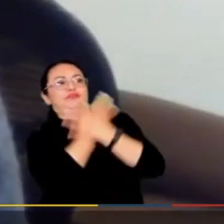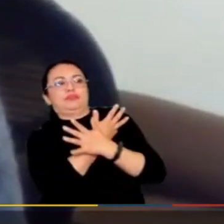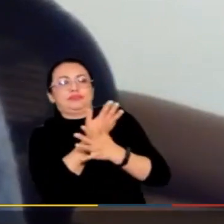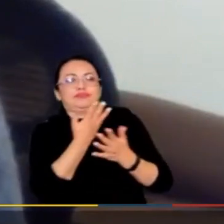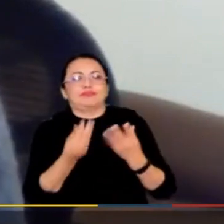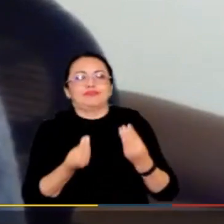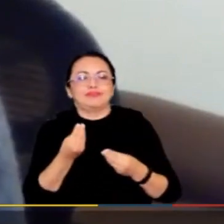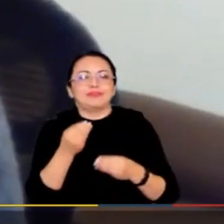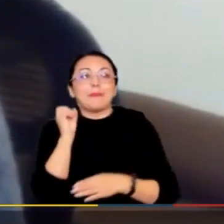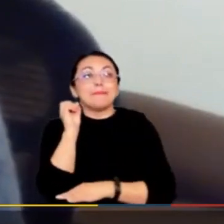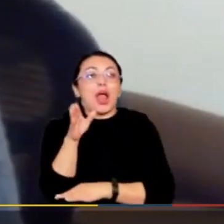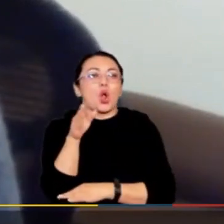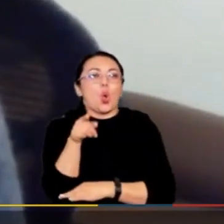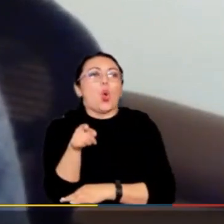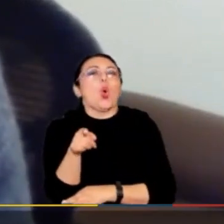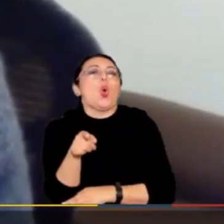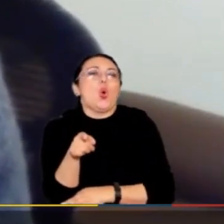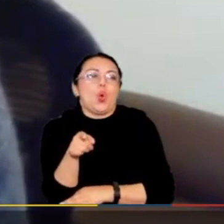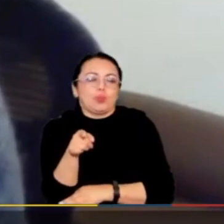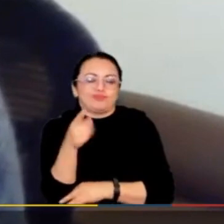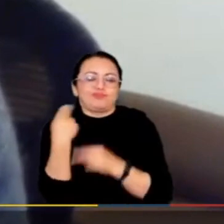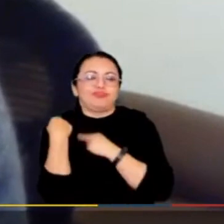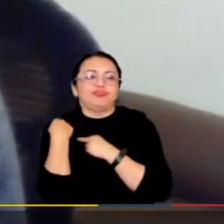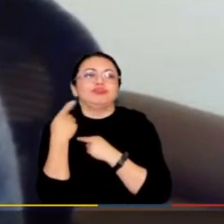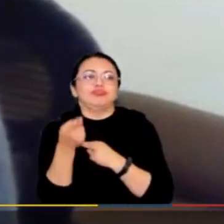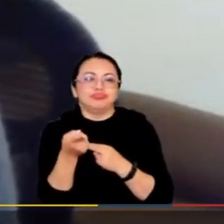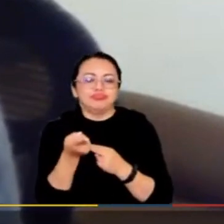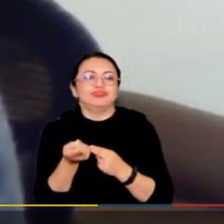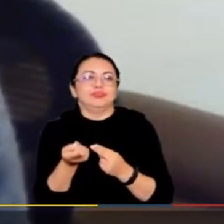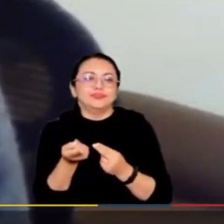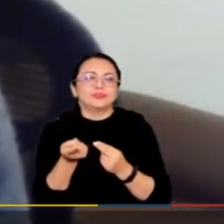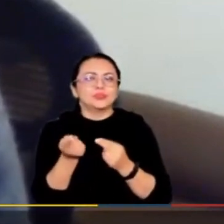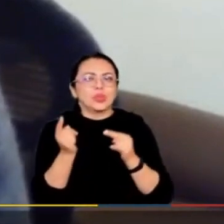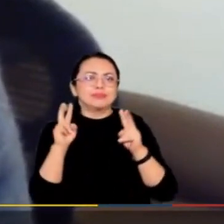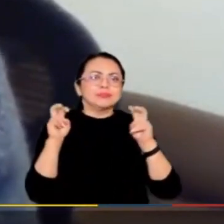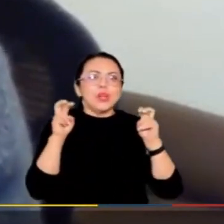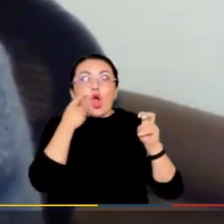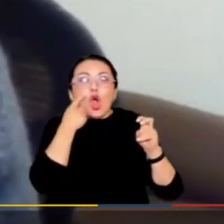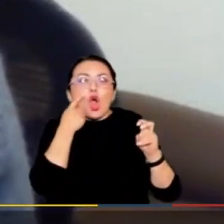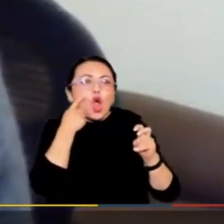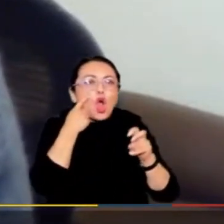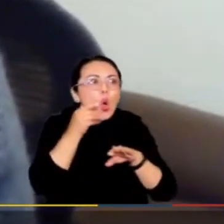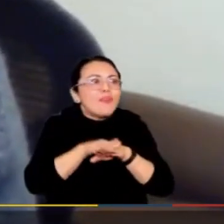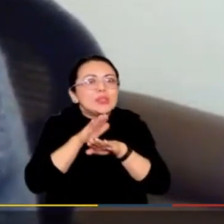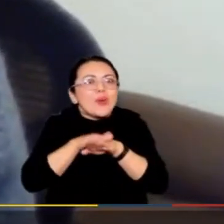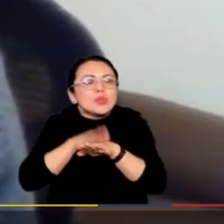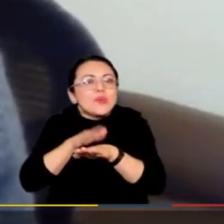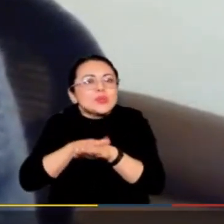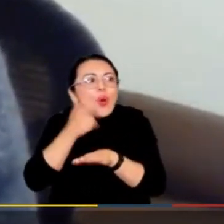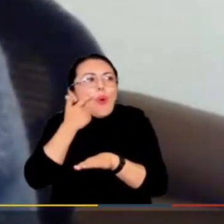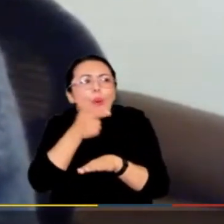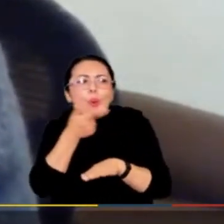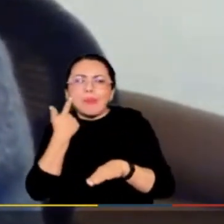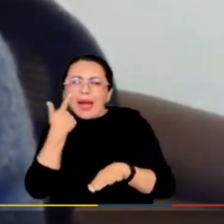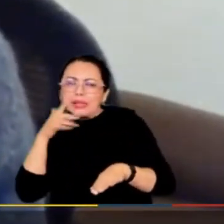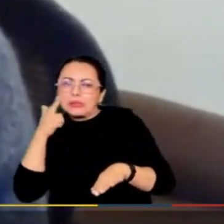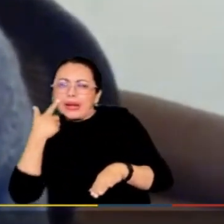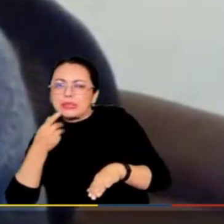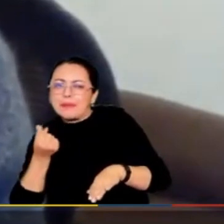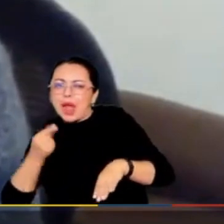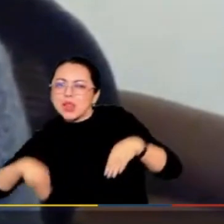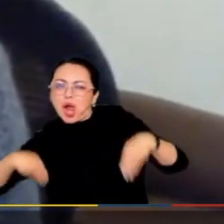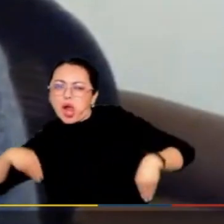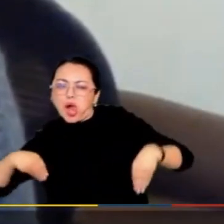suficientemente grave y por lavado de activos suficientemente grave para estimar las alertas de los bancos comerciales. Entonces, en